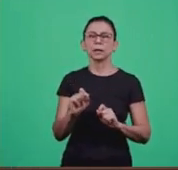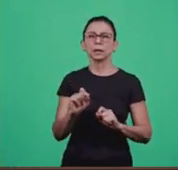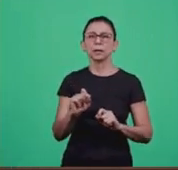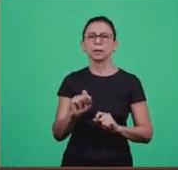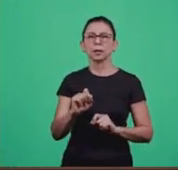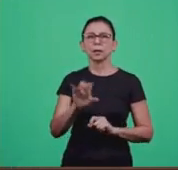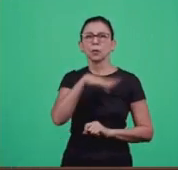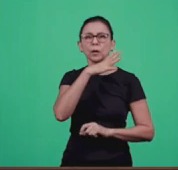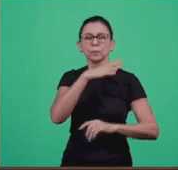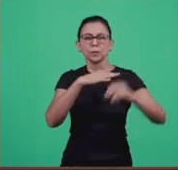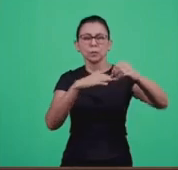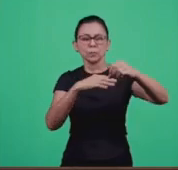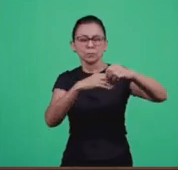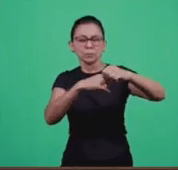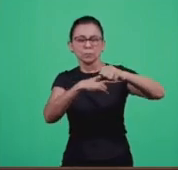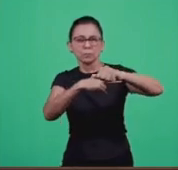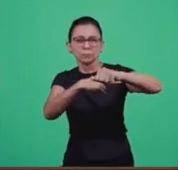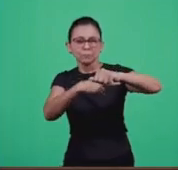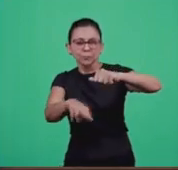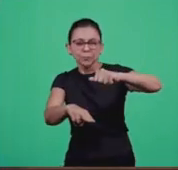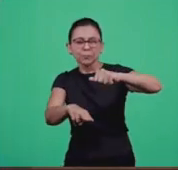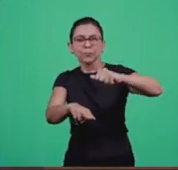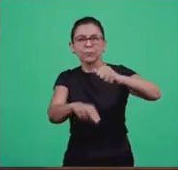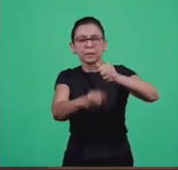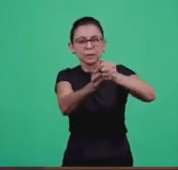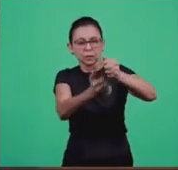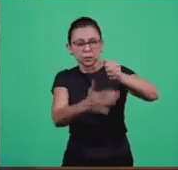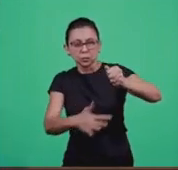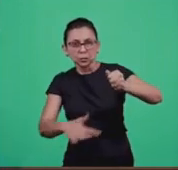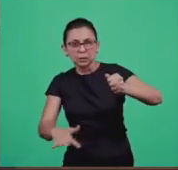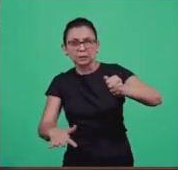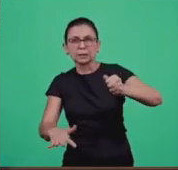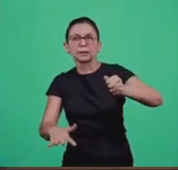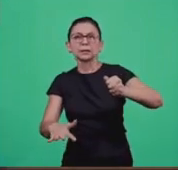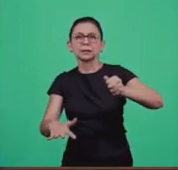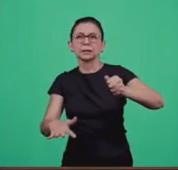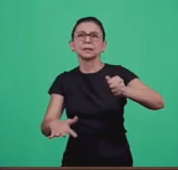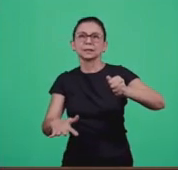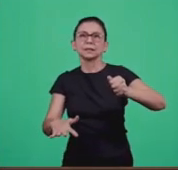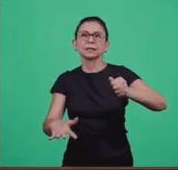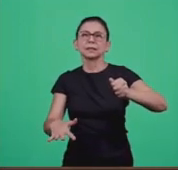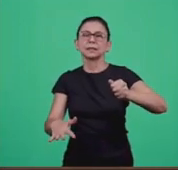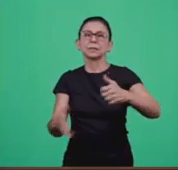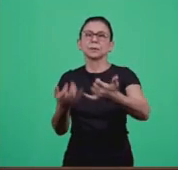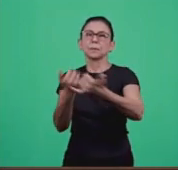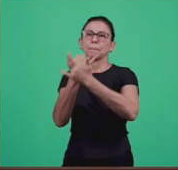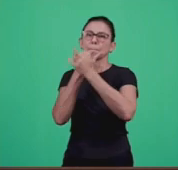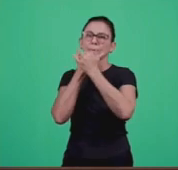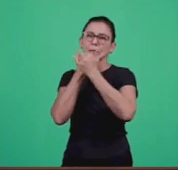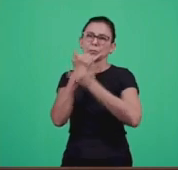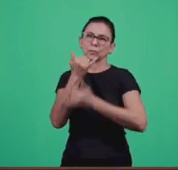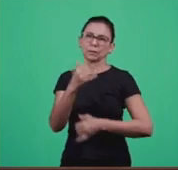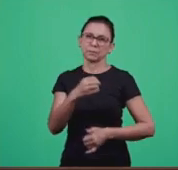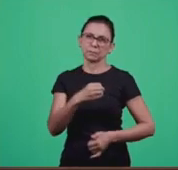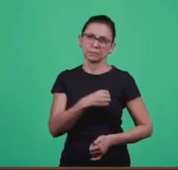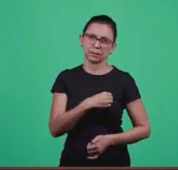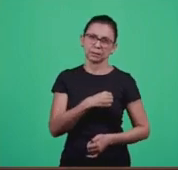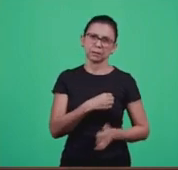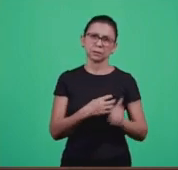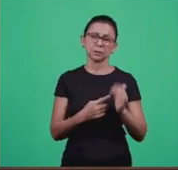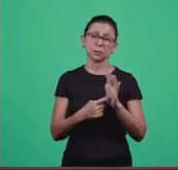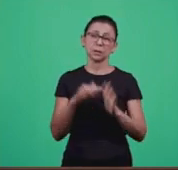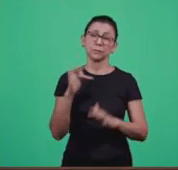animal. El primer animal ahí murió por causa del pecado del hombre. Esto ya estaba apuntando proféticamente